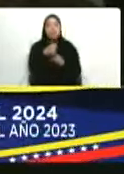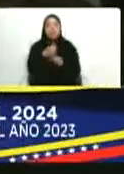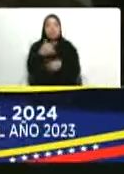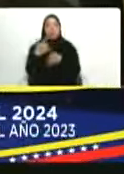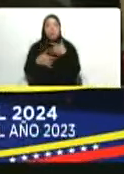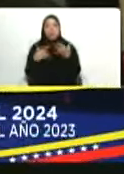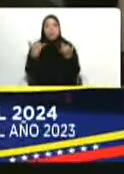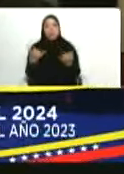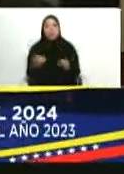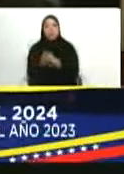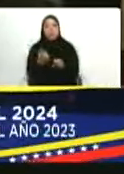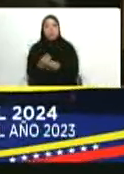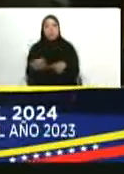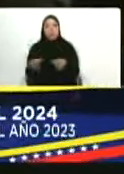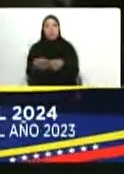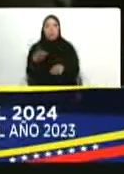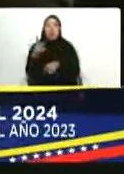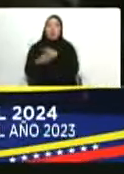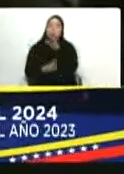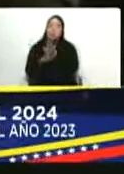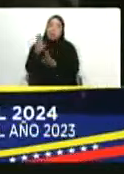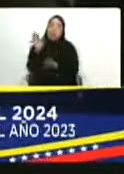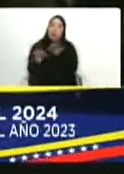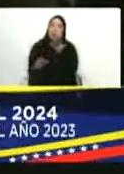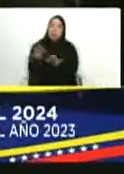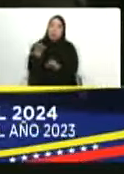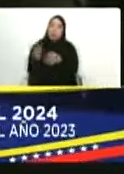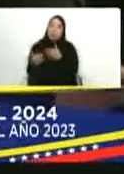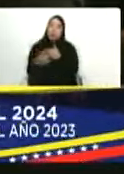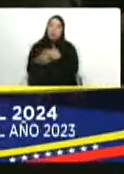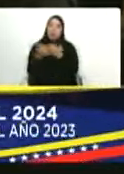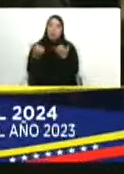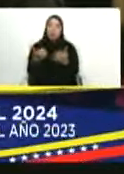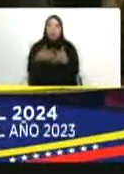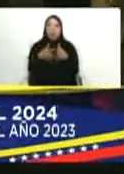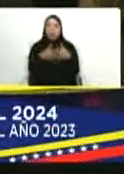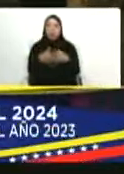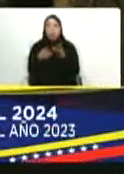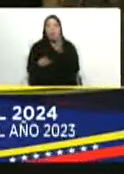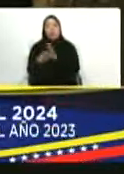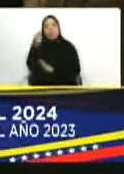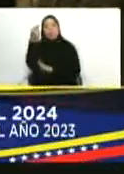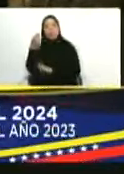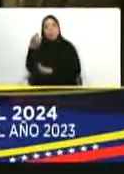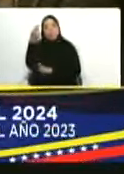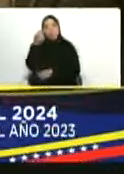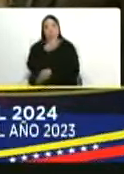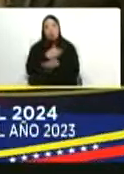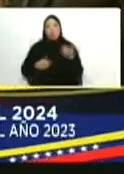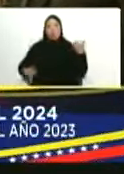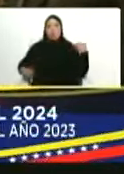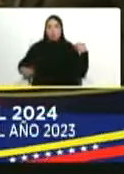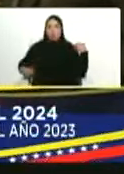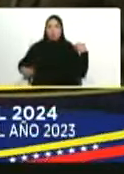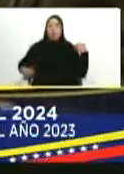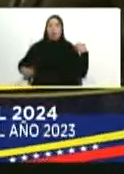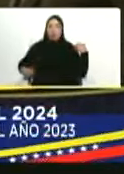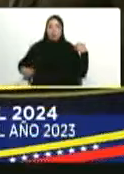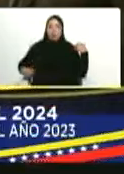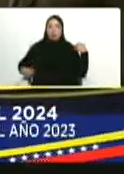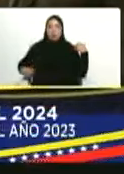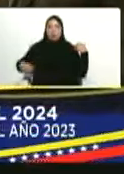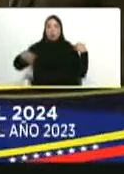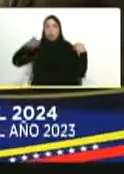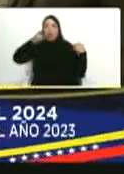la creación de la Comisión para la Revolución Judicial. Al frente estuvo el diputado Diosdado Cabello Rondón y la diputada a